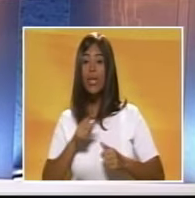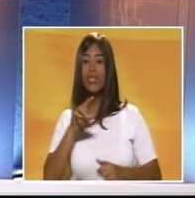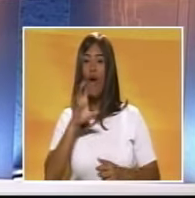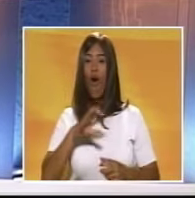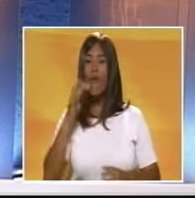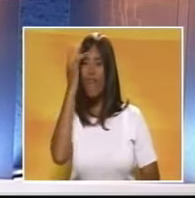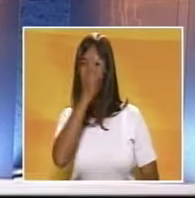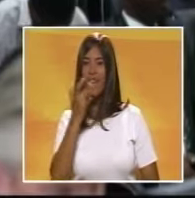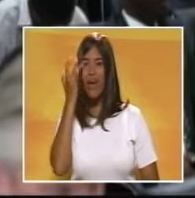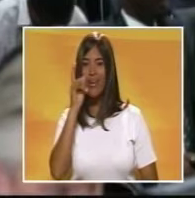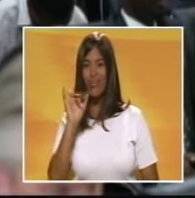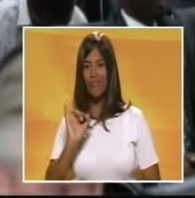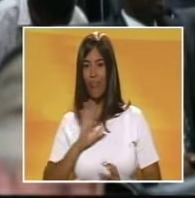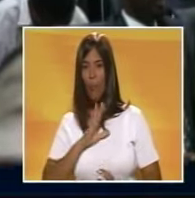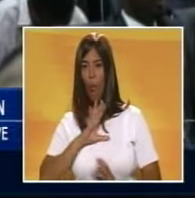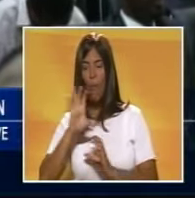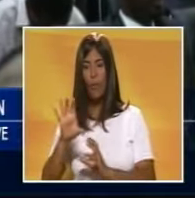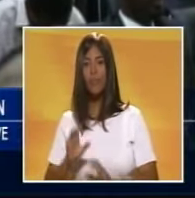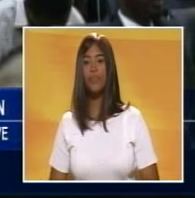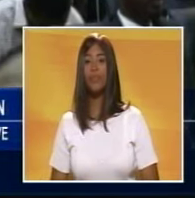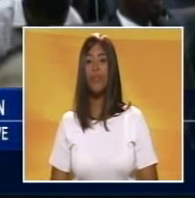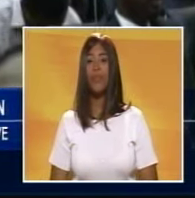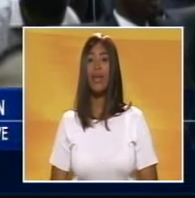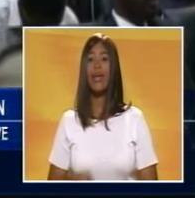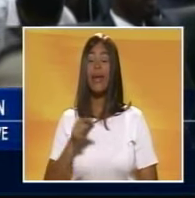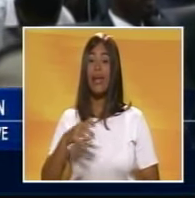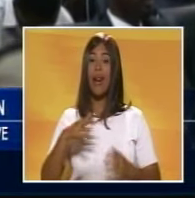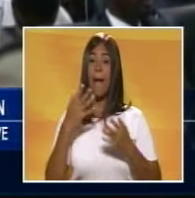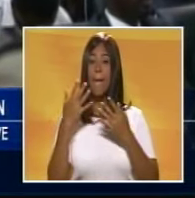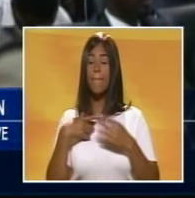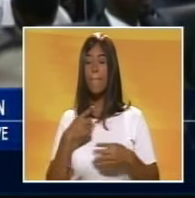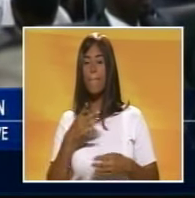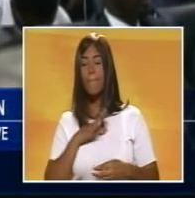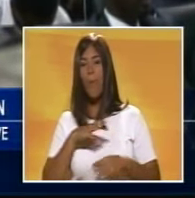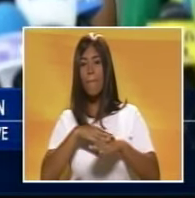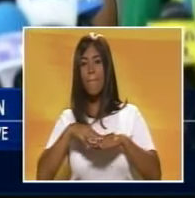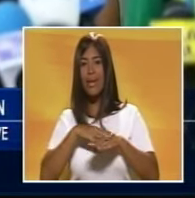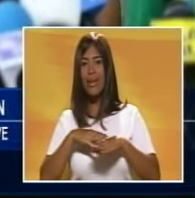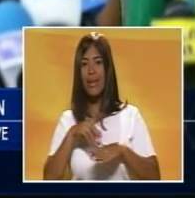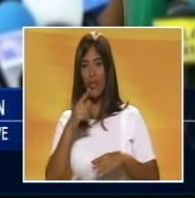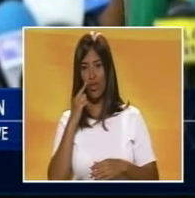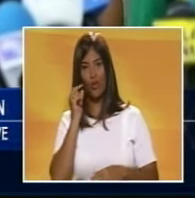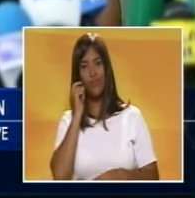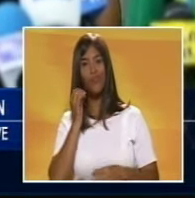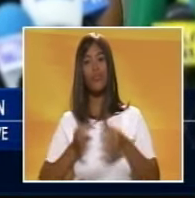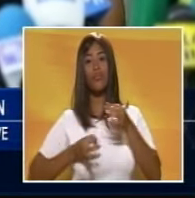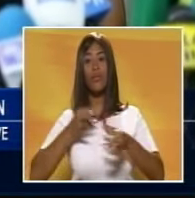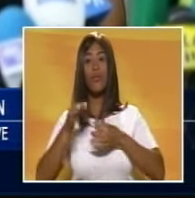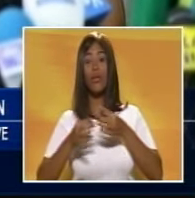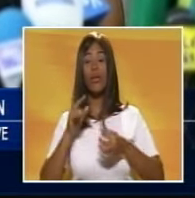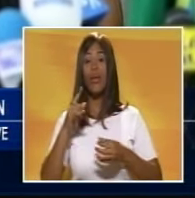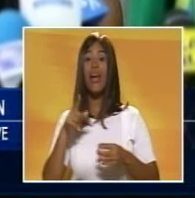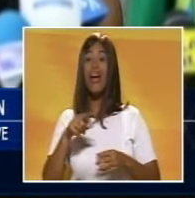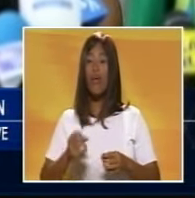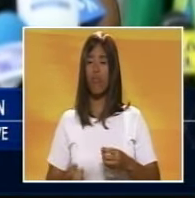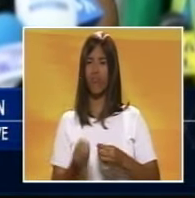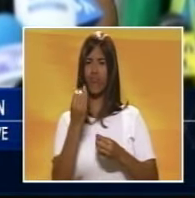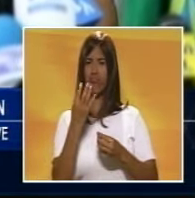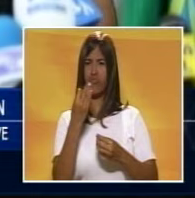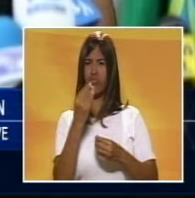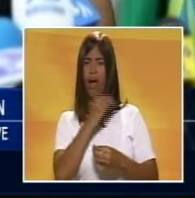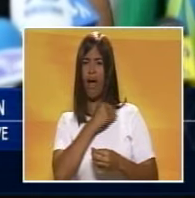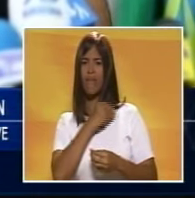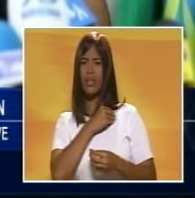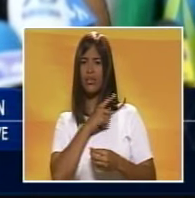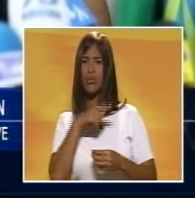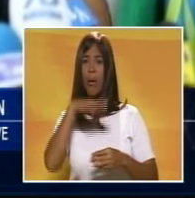país africano. Según la ministra etíope de Transporte, Dagwind Moges, este defecto hizo que se activara el procedimiento